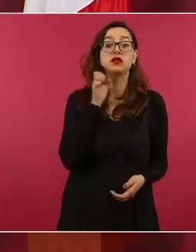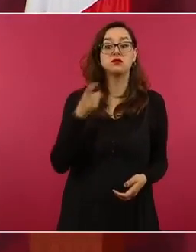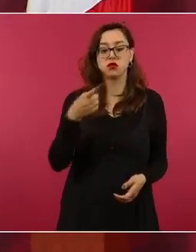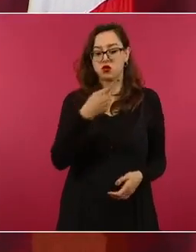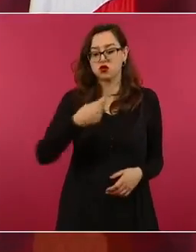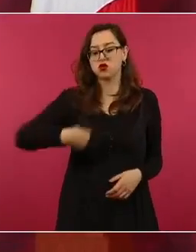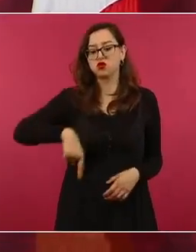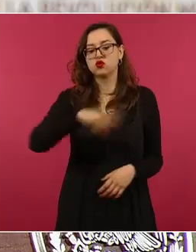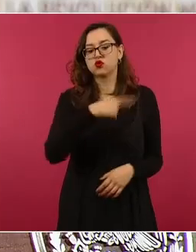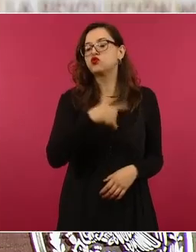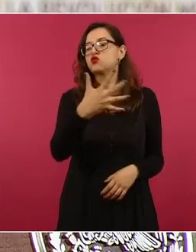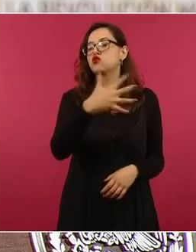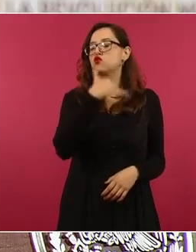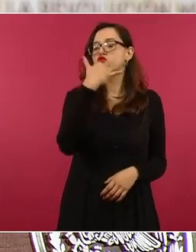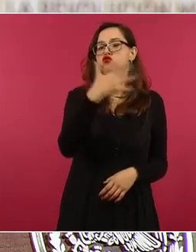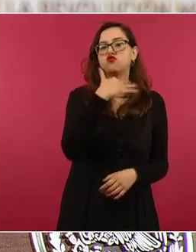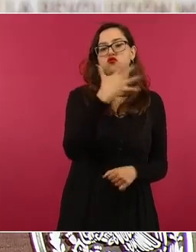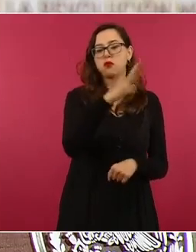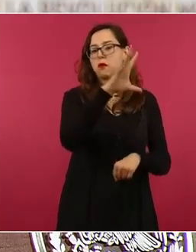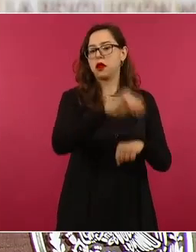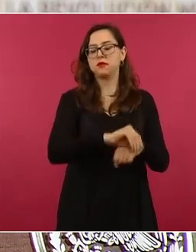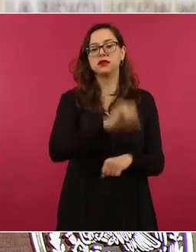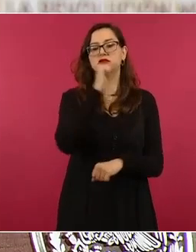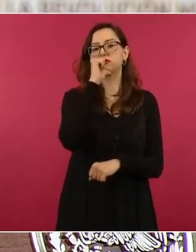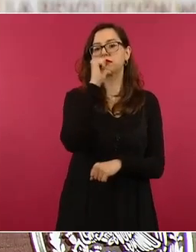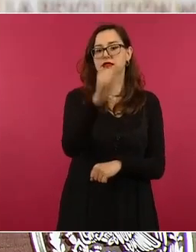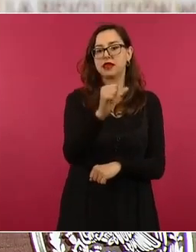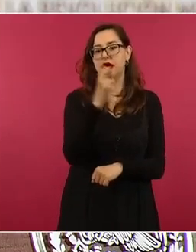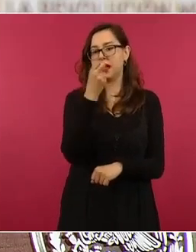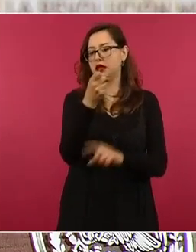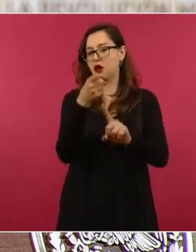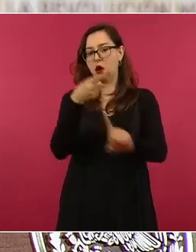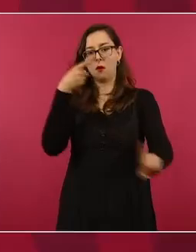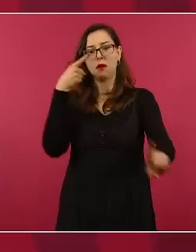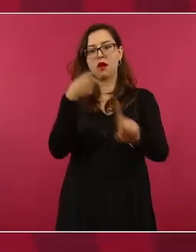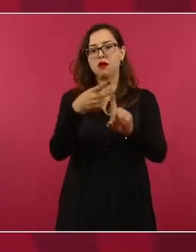desterrar la corrupción.